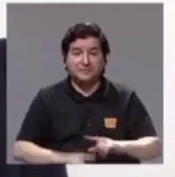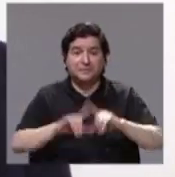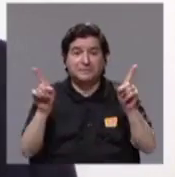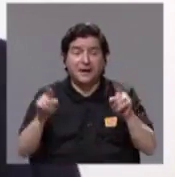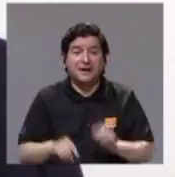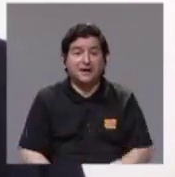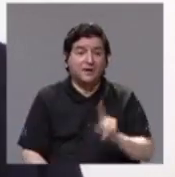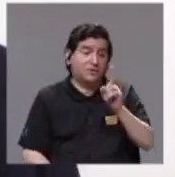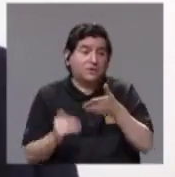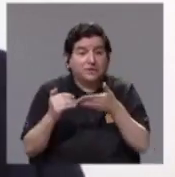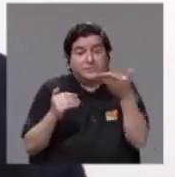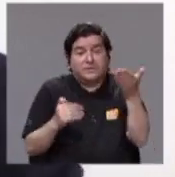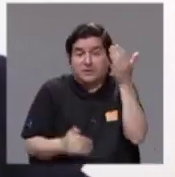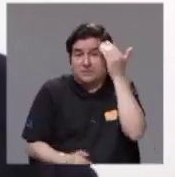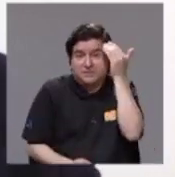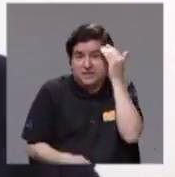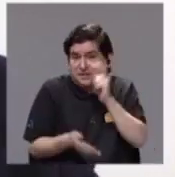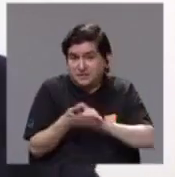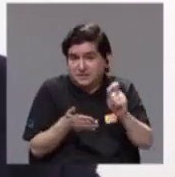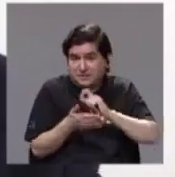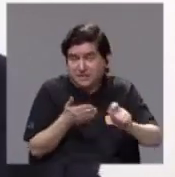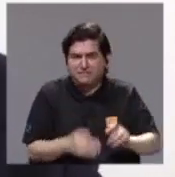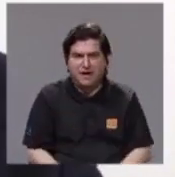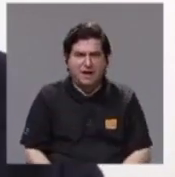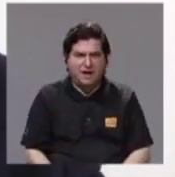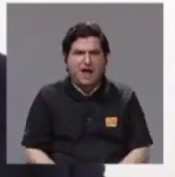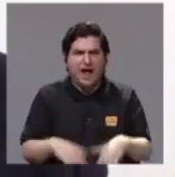pero eso es una cosa, saber